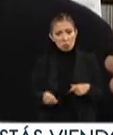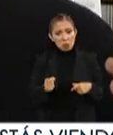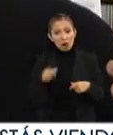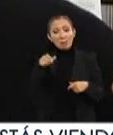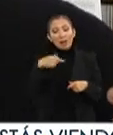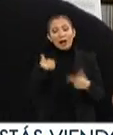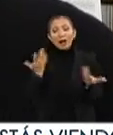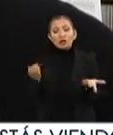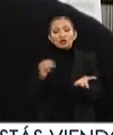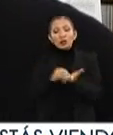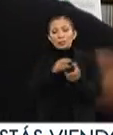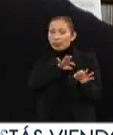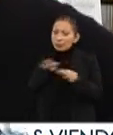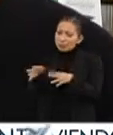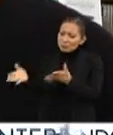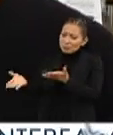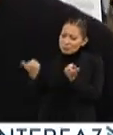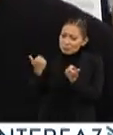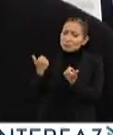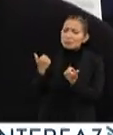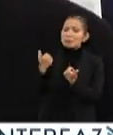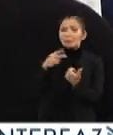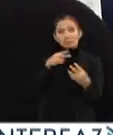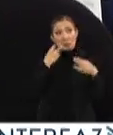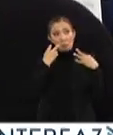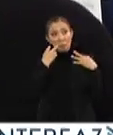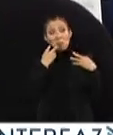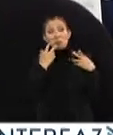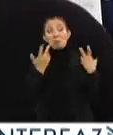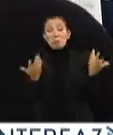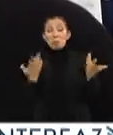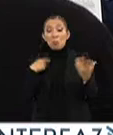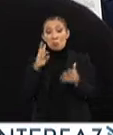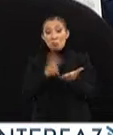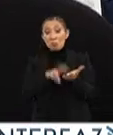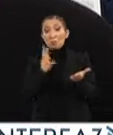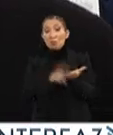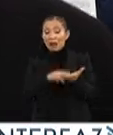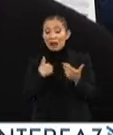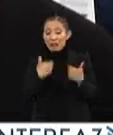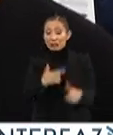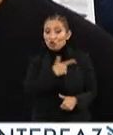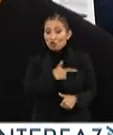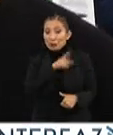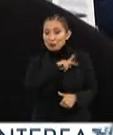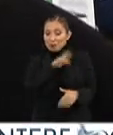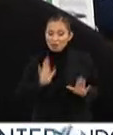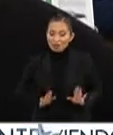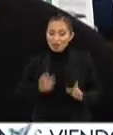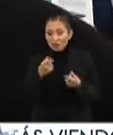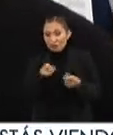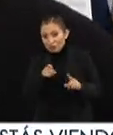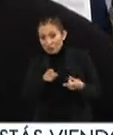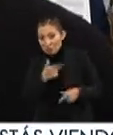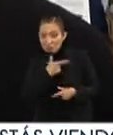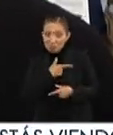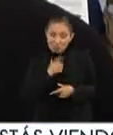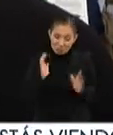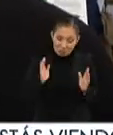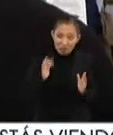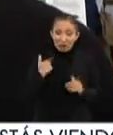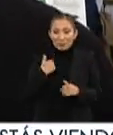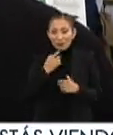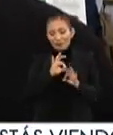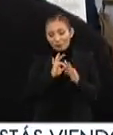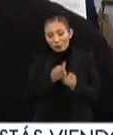nos hayan volteado hacia nosotros. Eso significa que les gusta mi estilo de música,